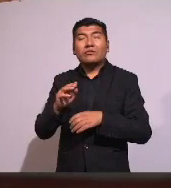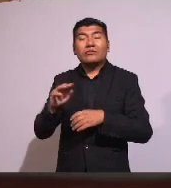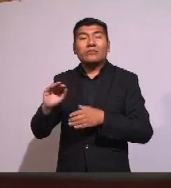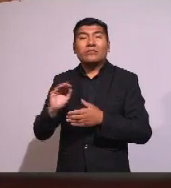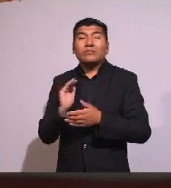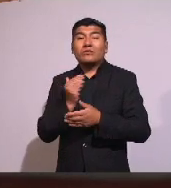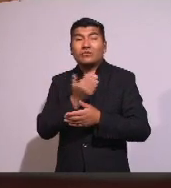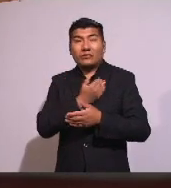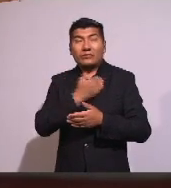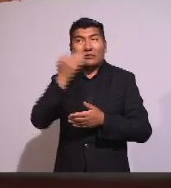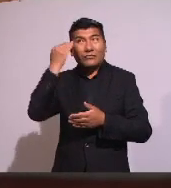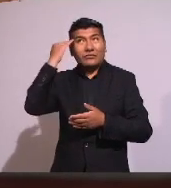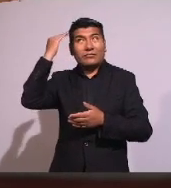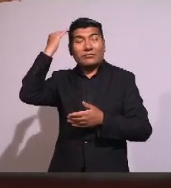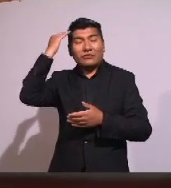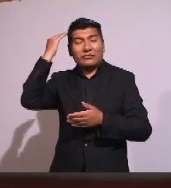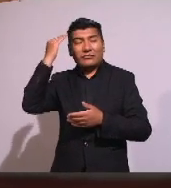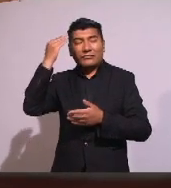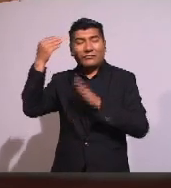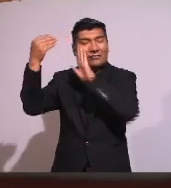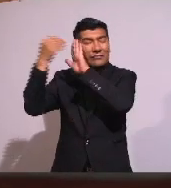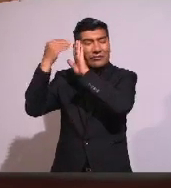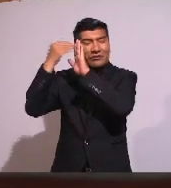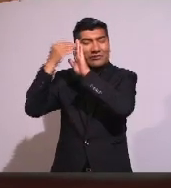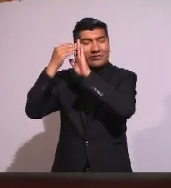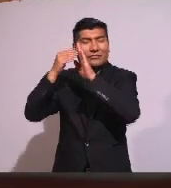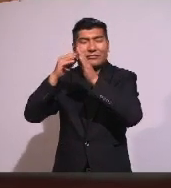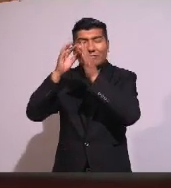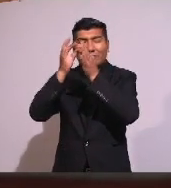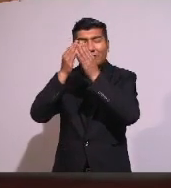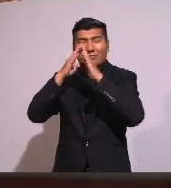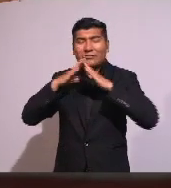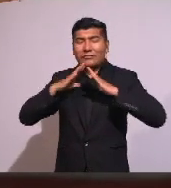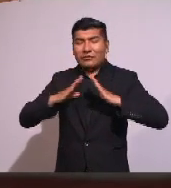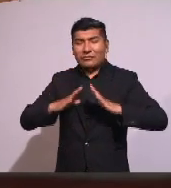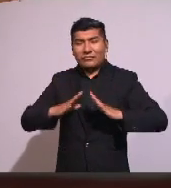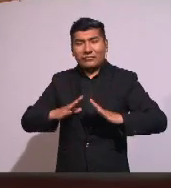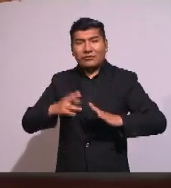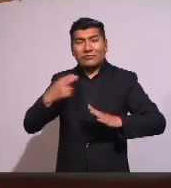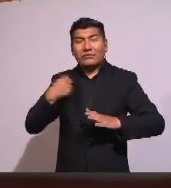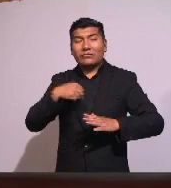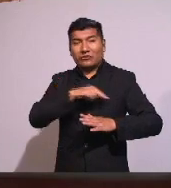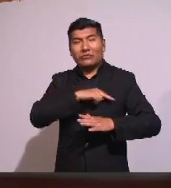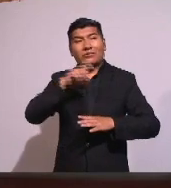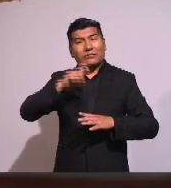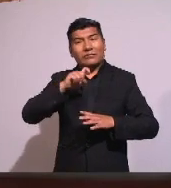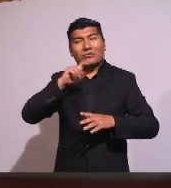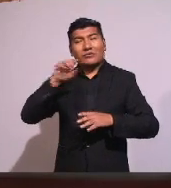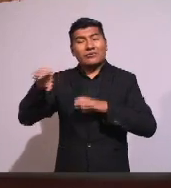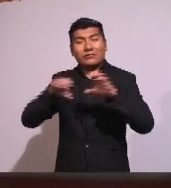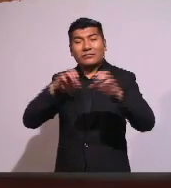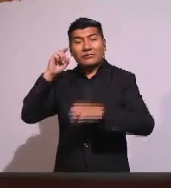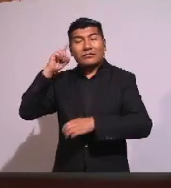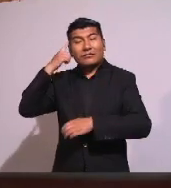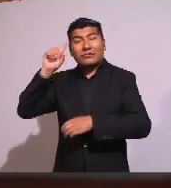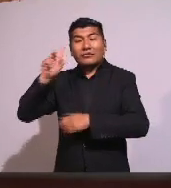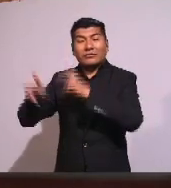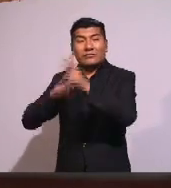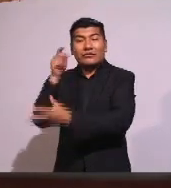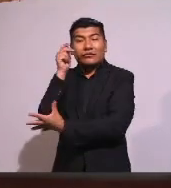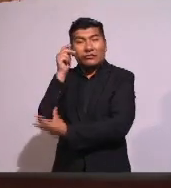nuestra conciencia. Lo que todos necesitamos hacer concretamente por los pobres es